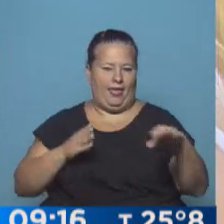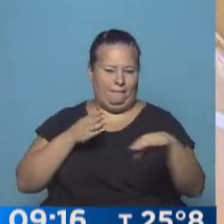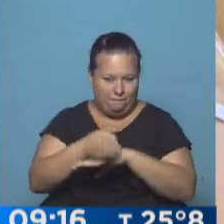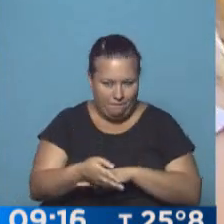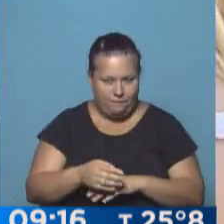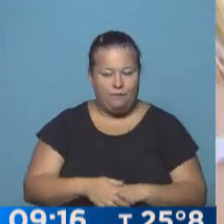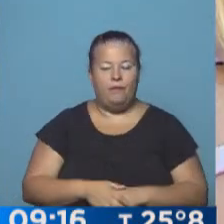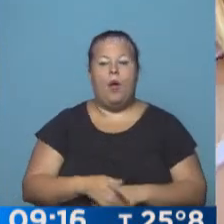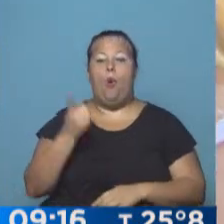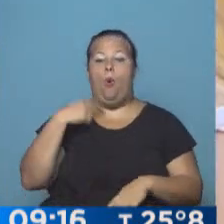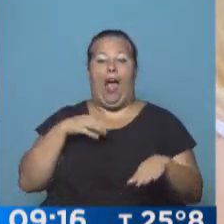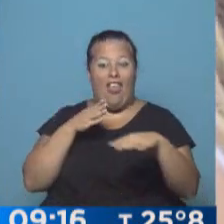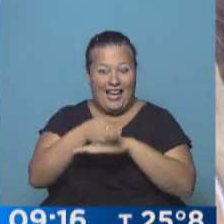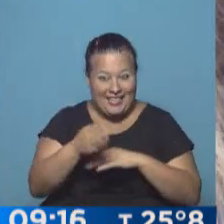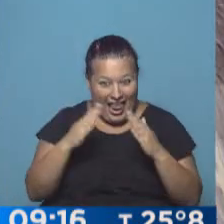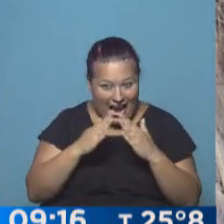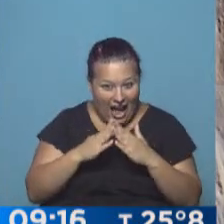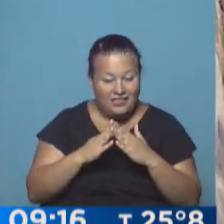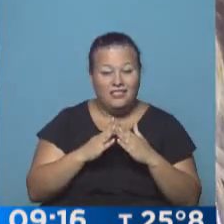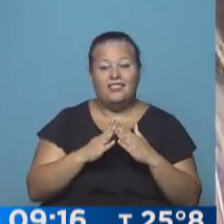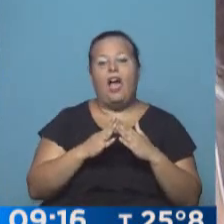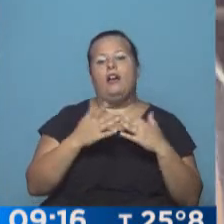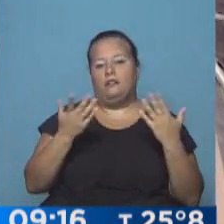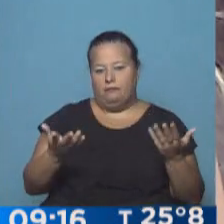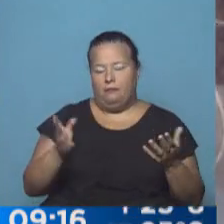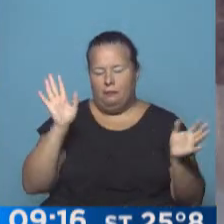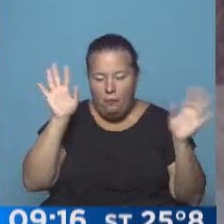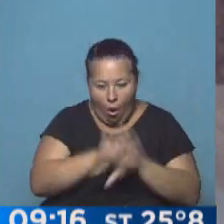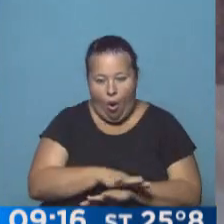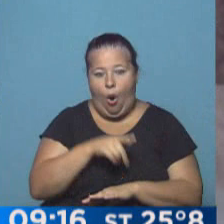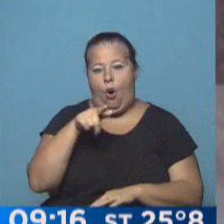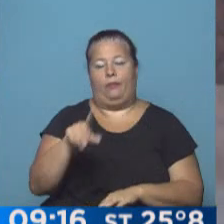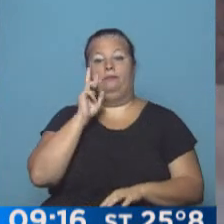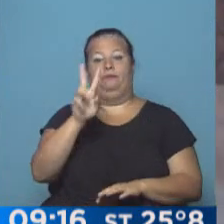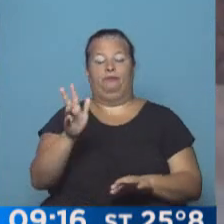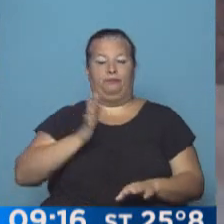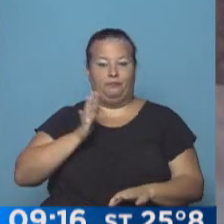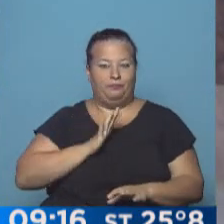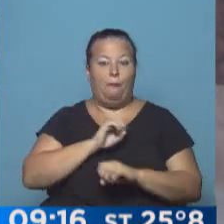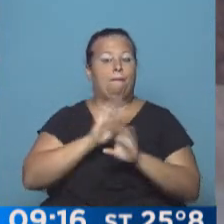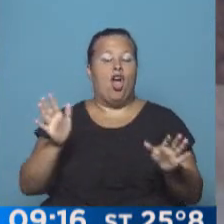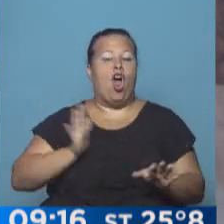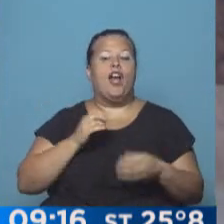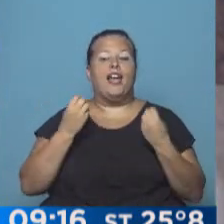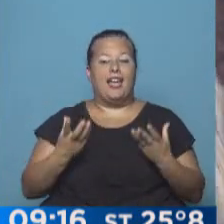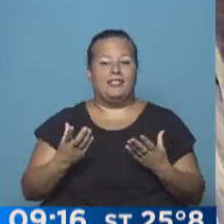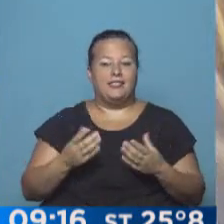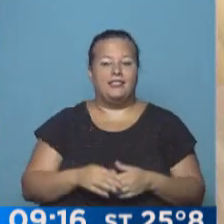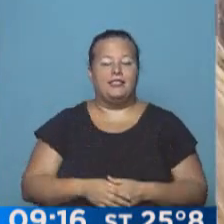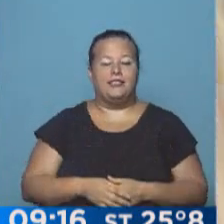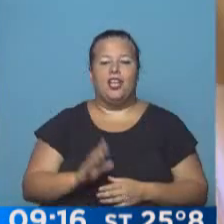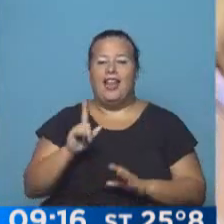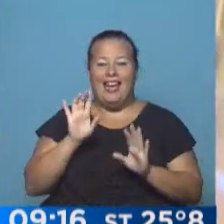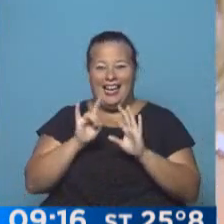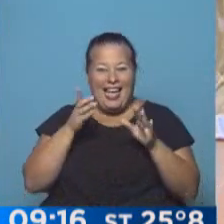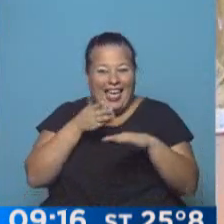vivienda. Una vez que se ingresa a la vivienda, bueno, se encuentra la imagen más fuerte, el horror, que sin ni